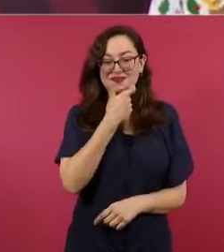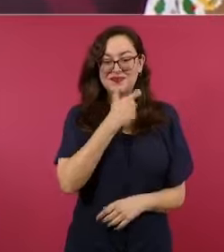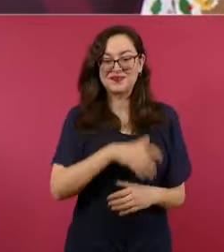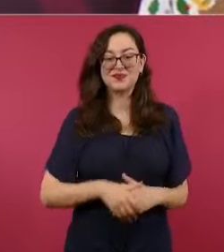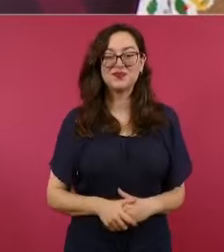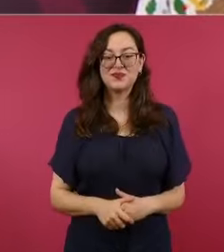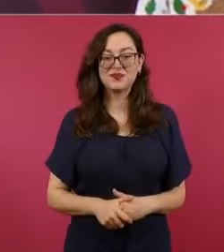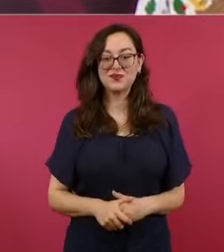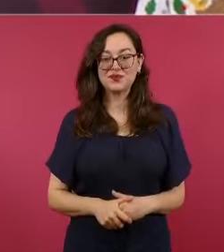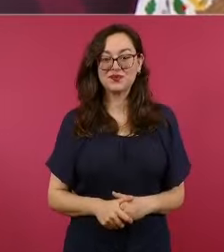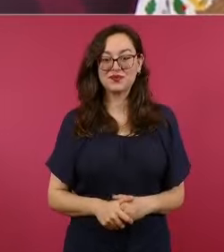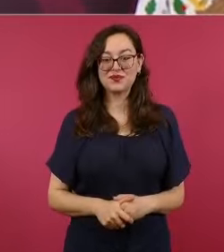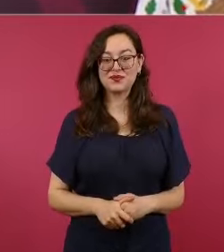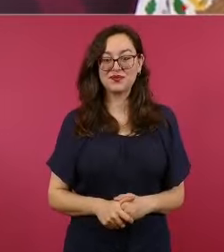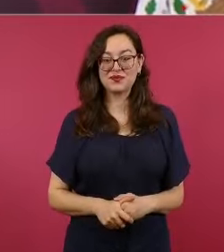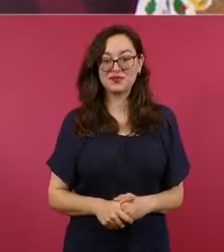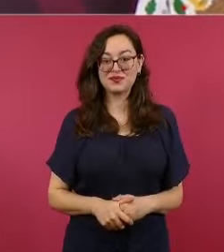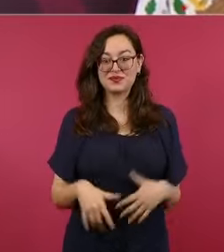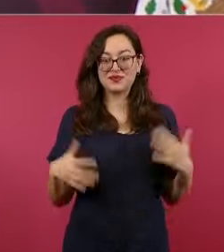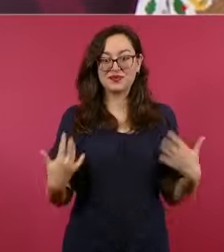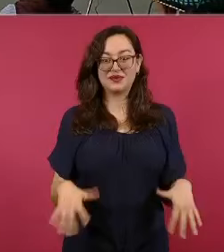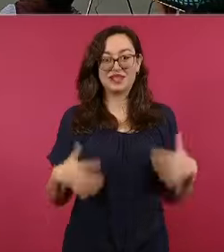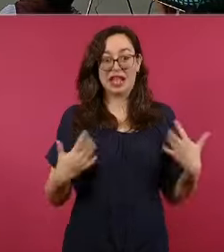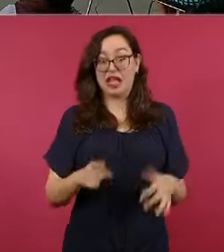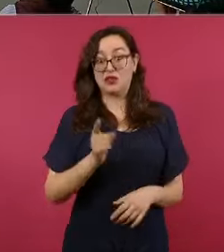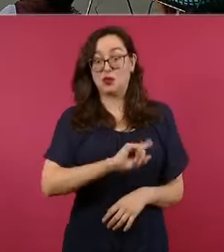Ay mojo maestro